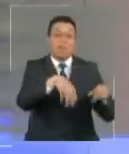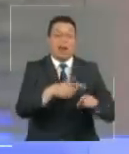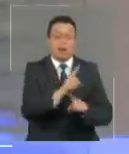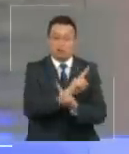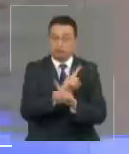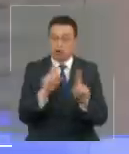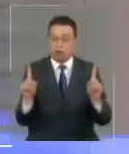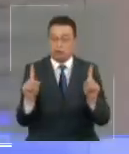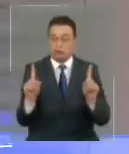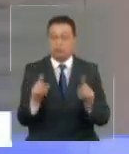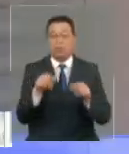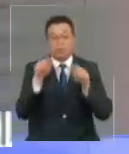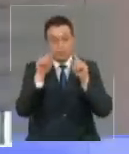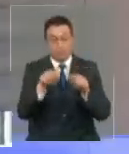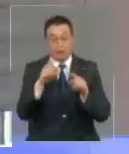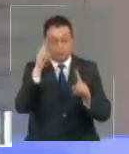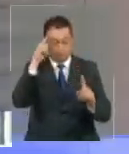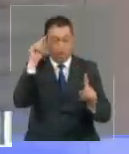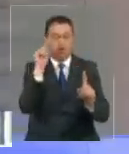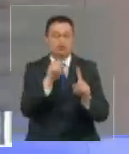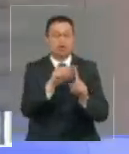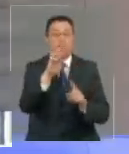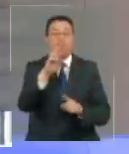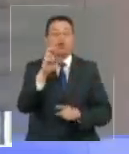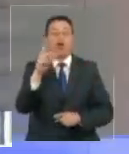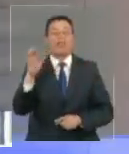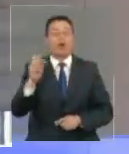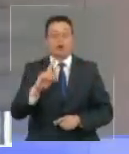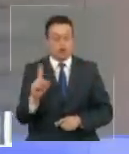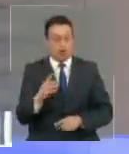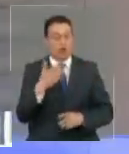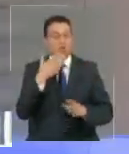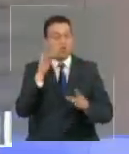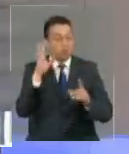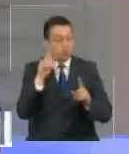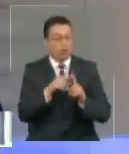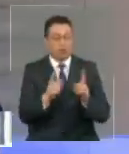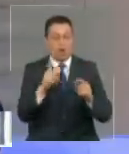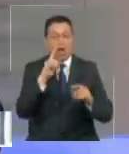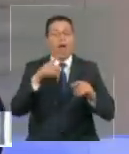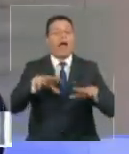fijado solo en el tema del rodeo, pero se están prohibiendo las actividades